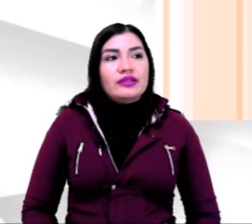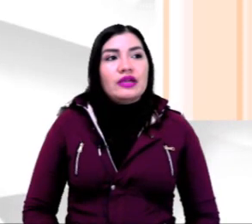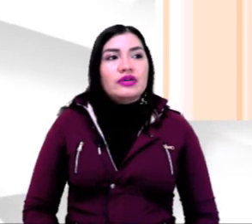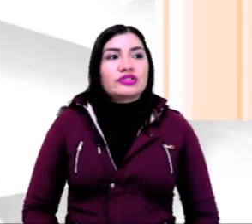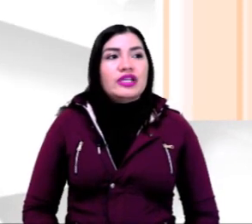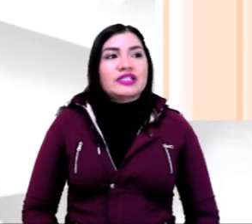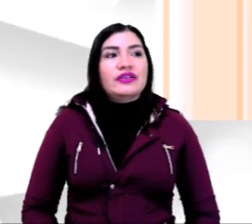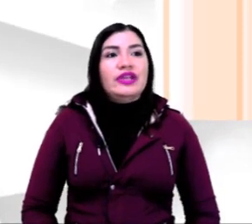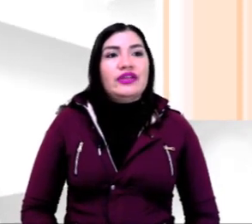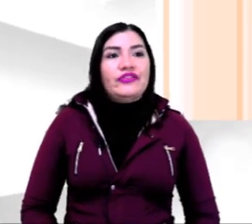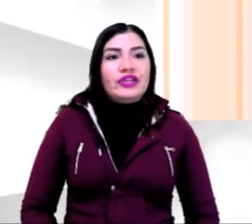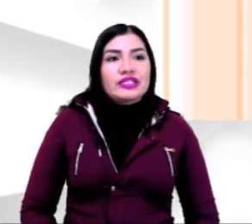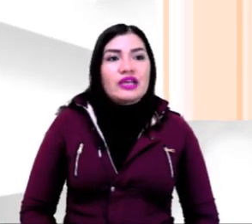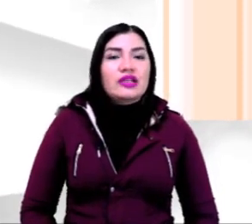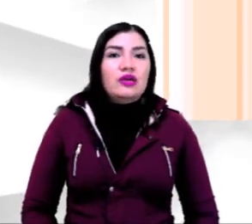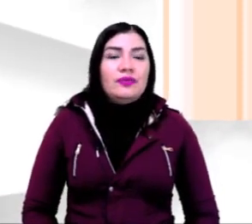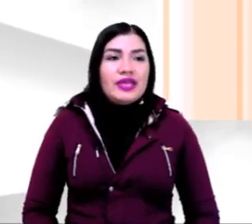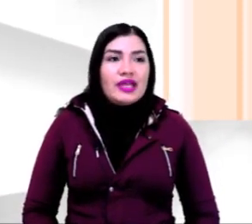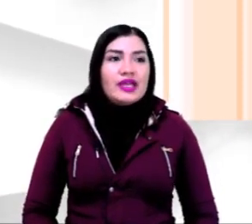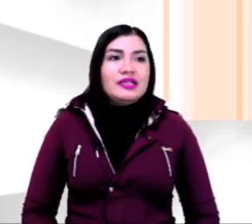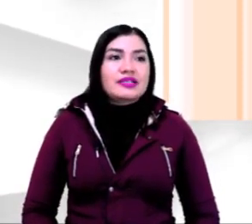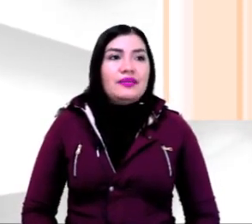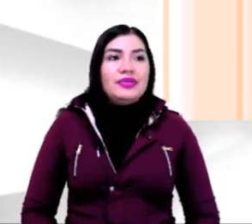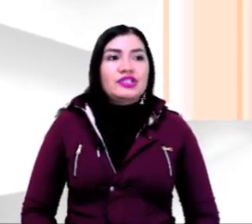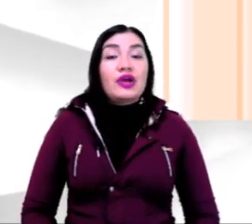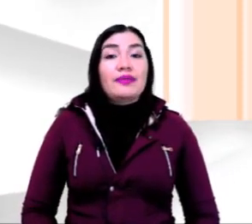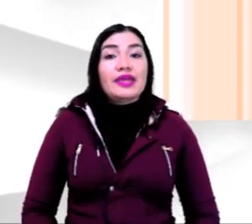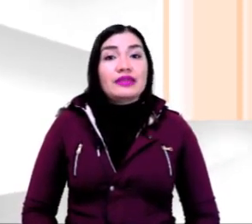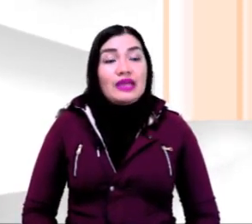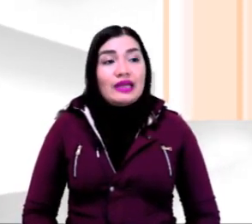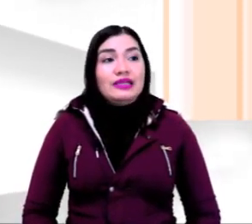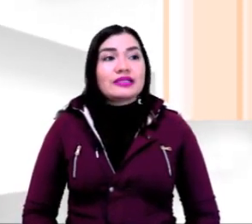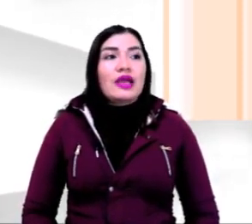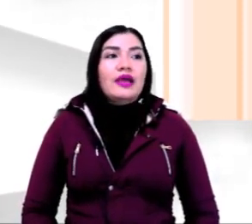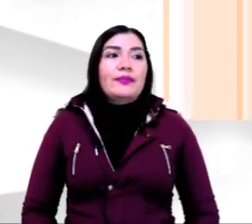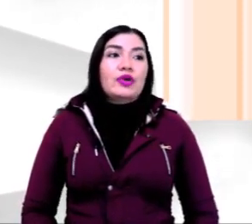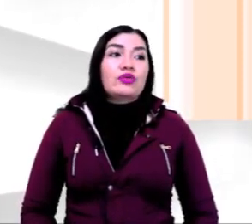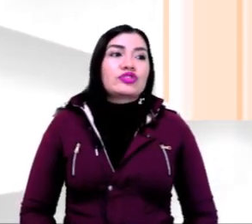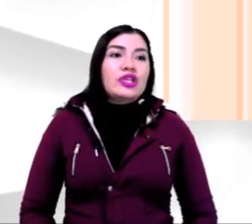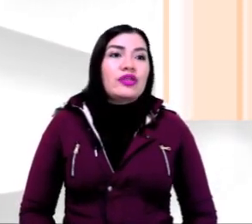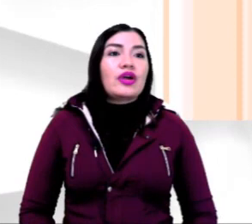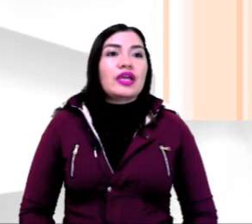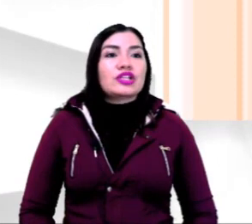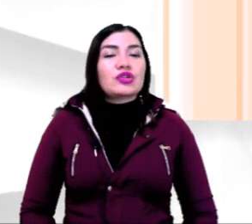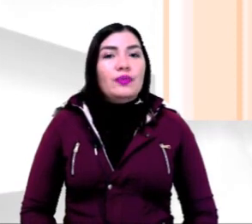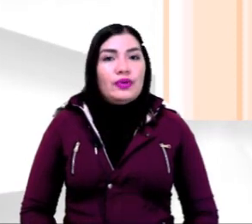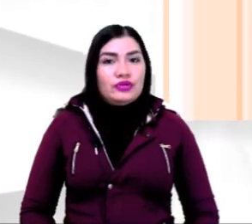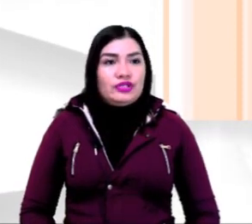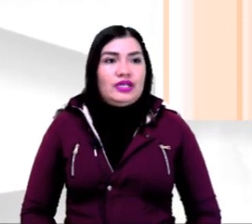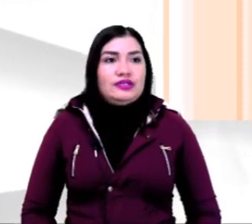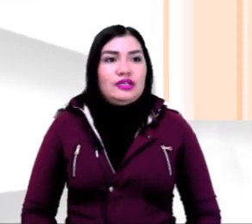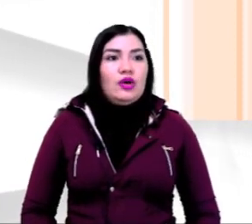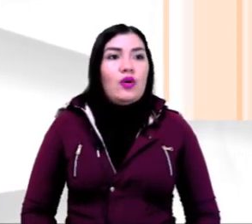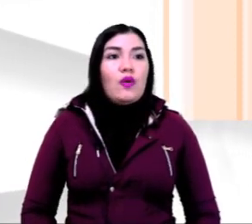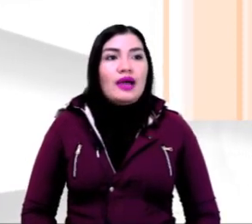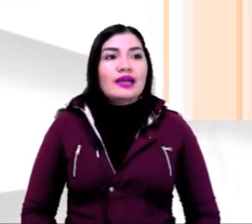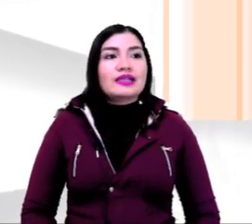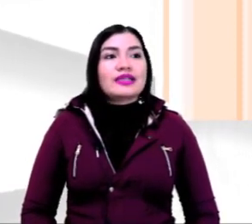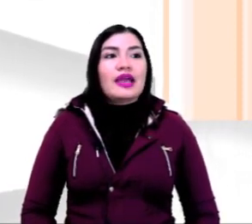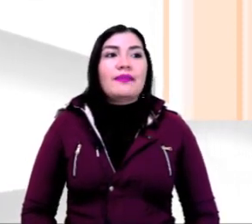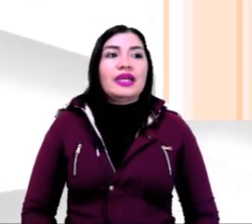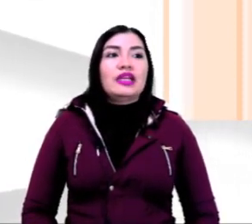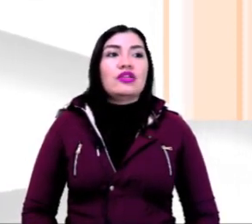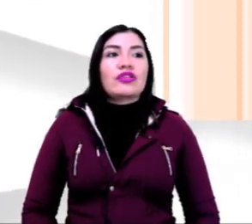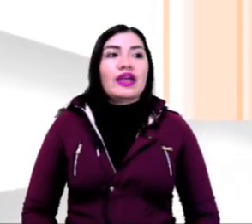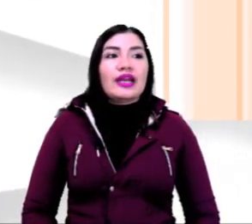grupos étnicos que se benefician de los bienes y servicios ambientales producidos en estos bosques, los cuales